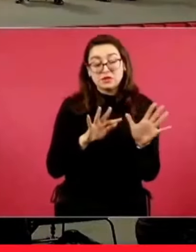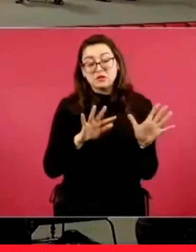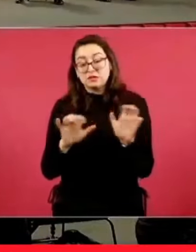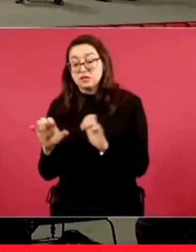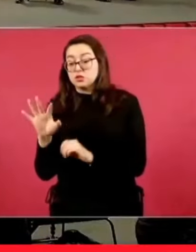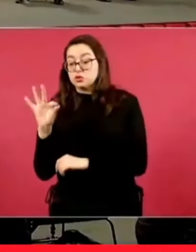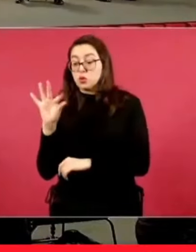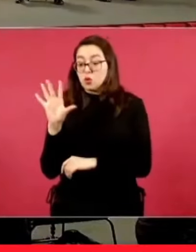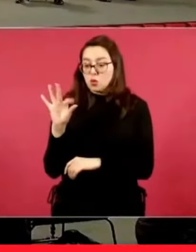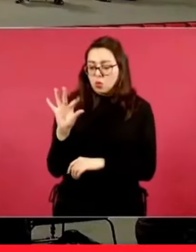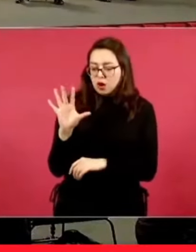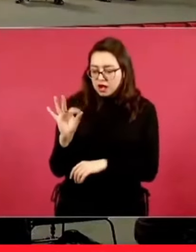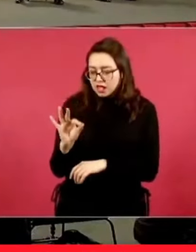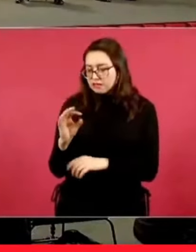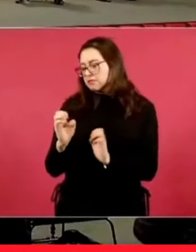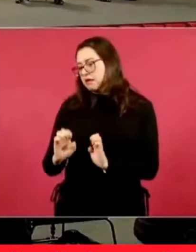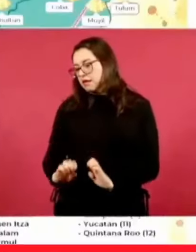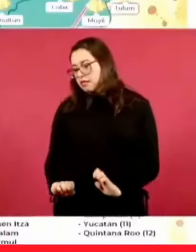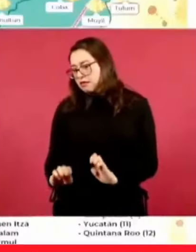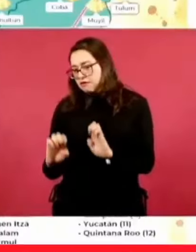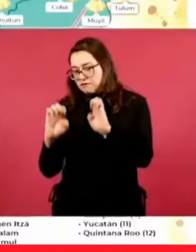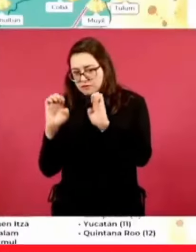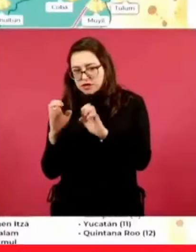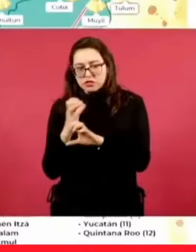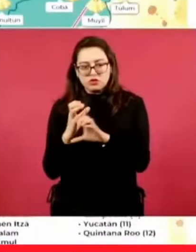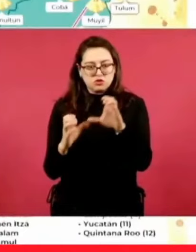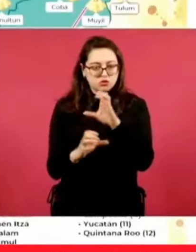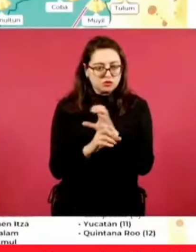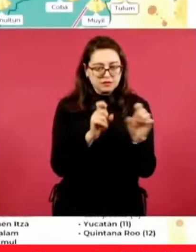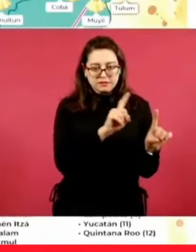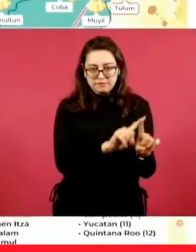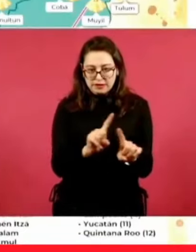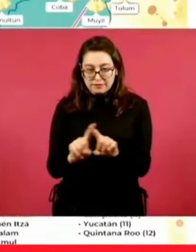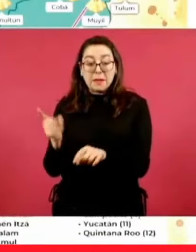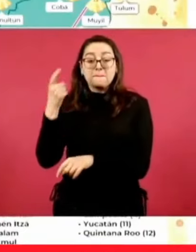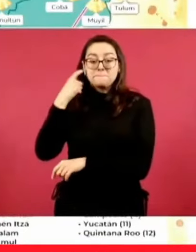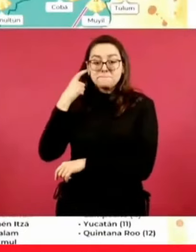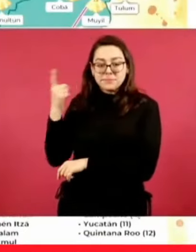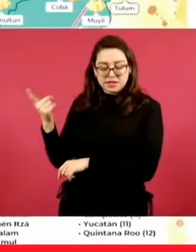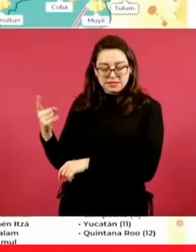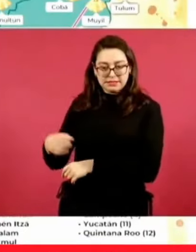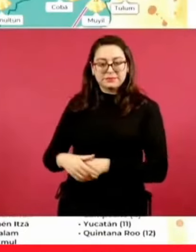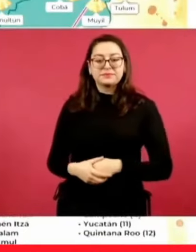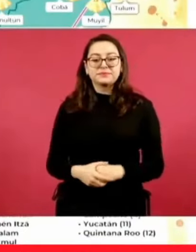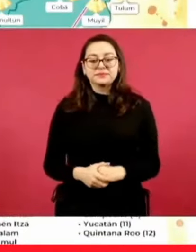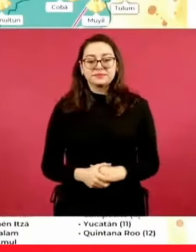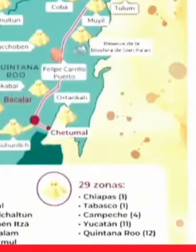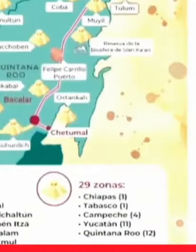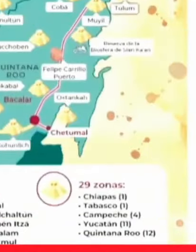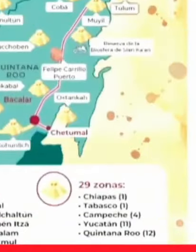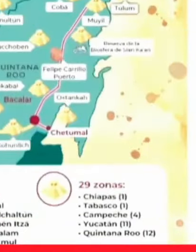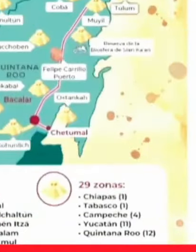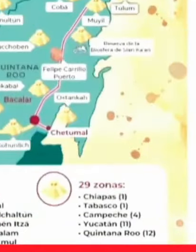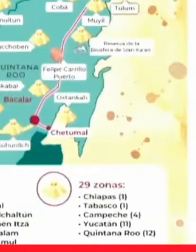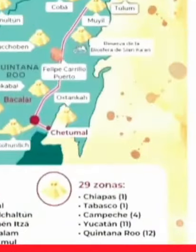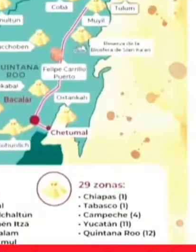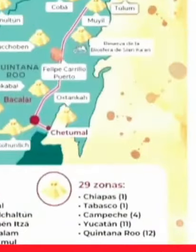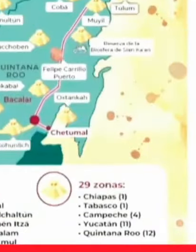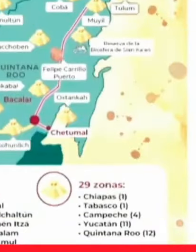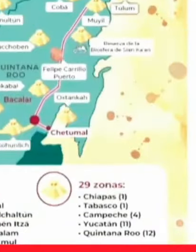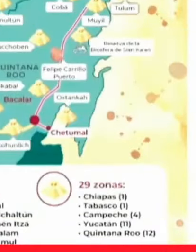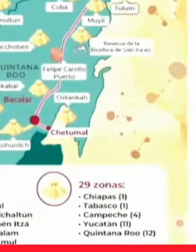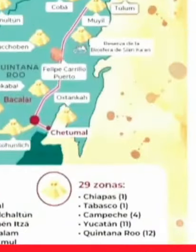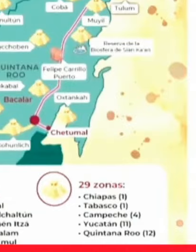elementos de carácter inmueble que hemos podido registrar y recuperar, un millón 420 mil